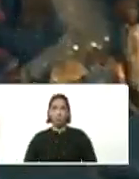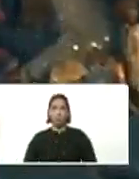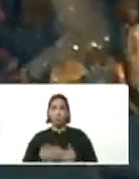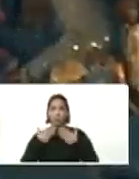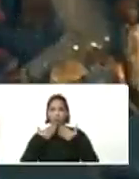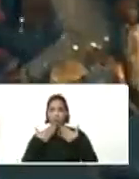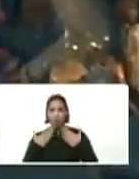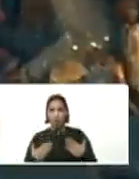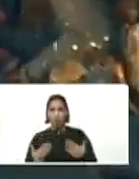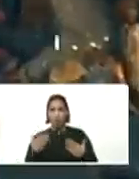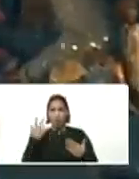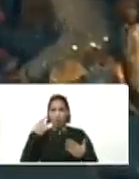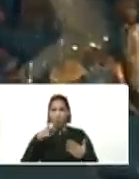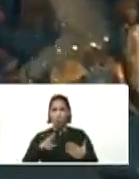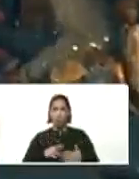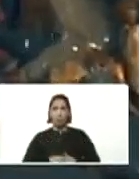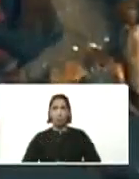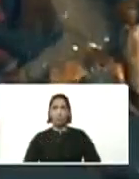agradecimiento